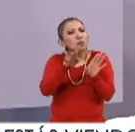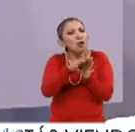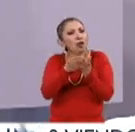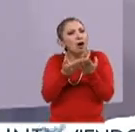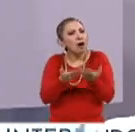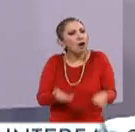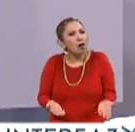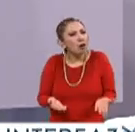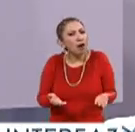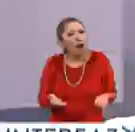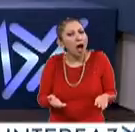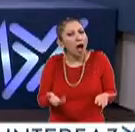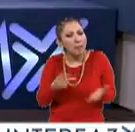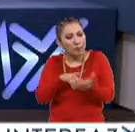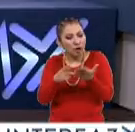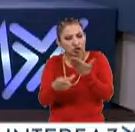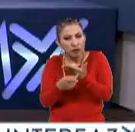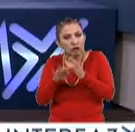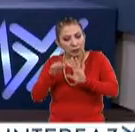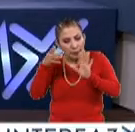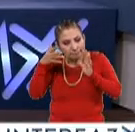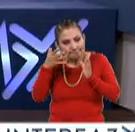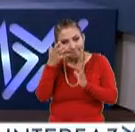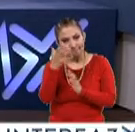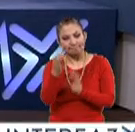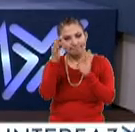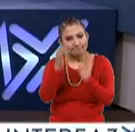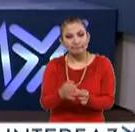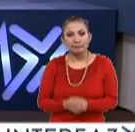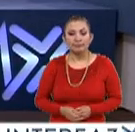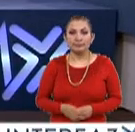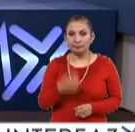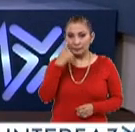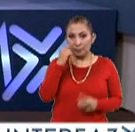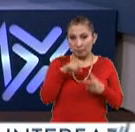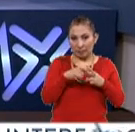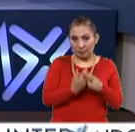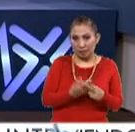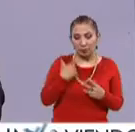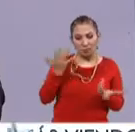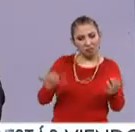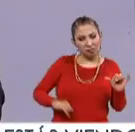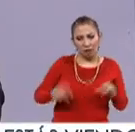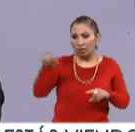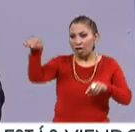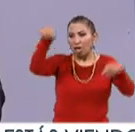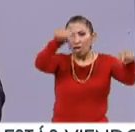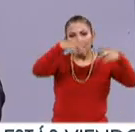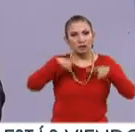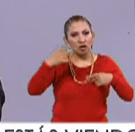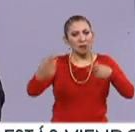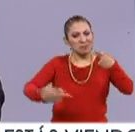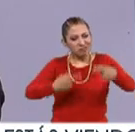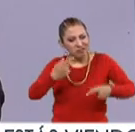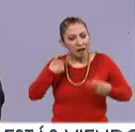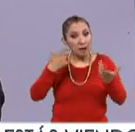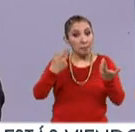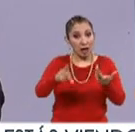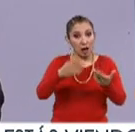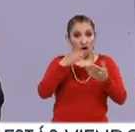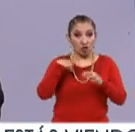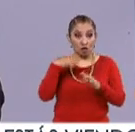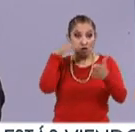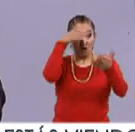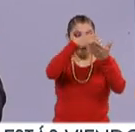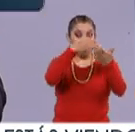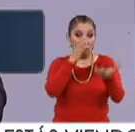volvió un proyecto ya formal? Pues empezaron las inquietudes por todos lados, pero las puertas que uno